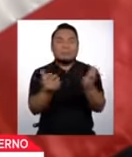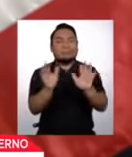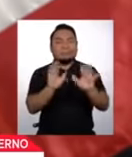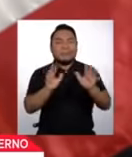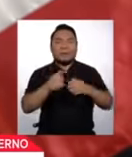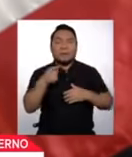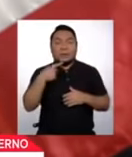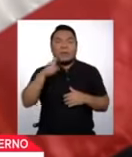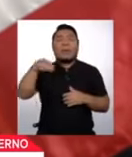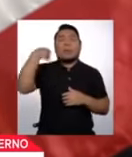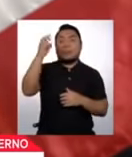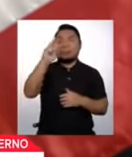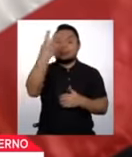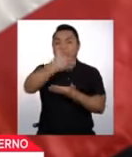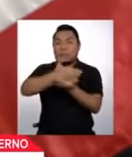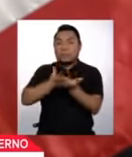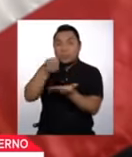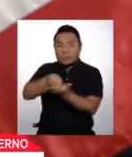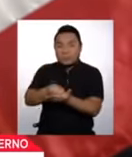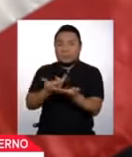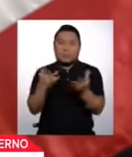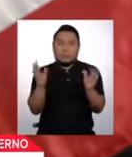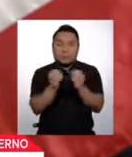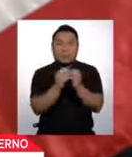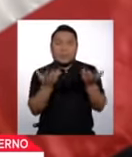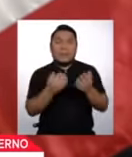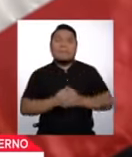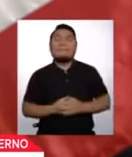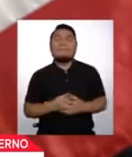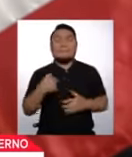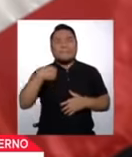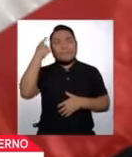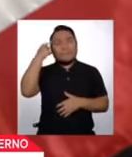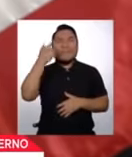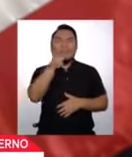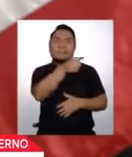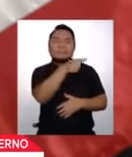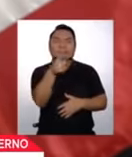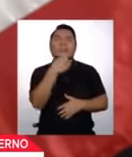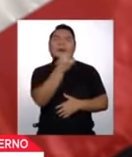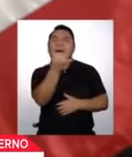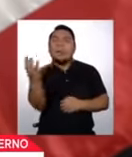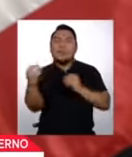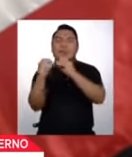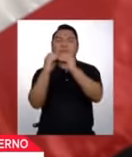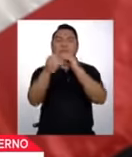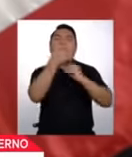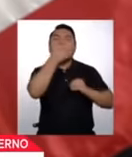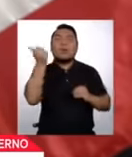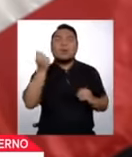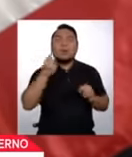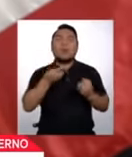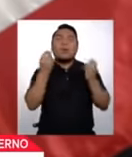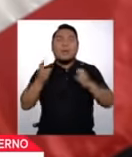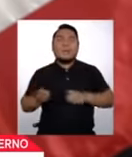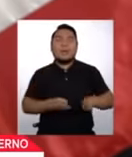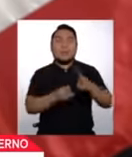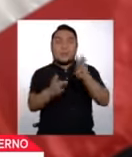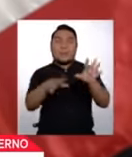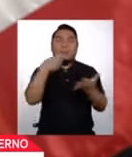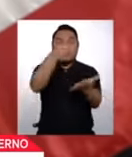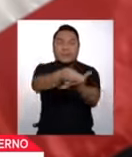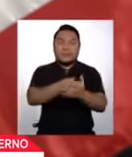los 760 comprometidos, es que se está mejorando el sistema y el mecanismo, ¿no? Y le